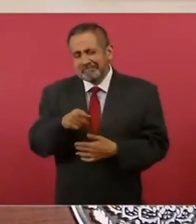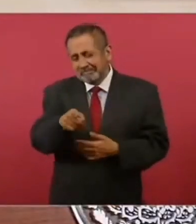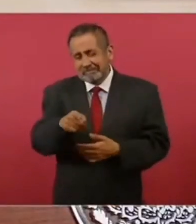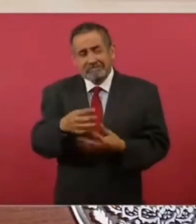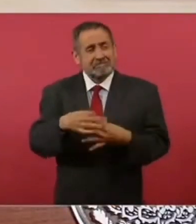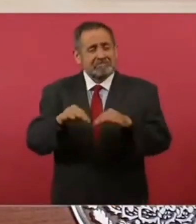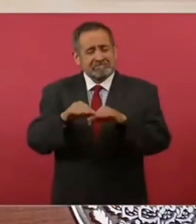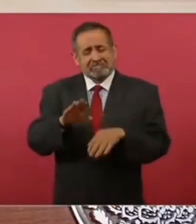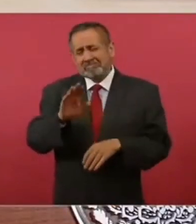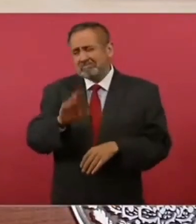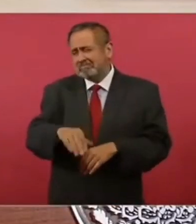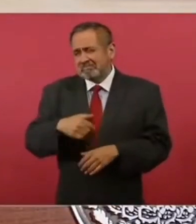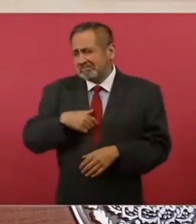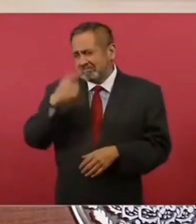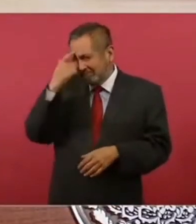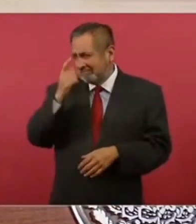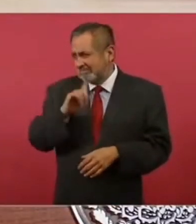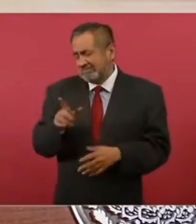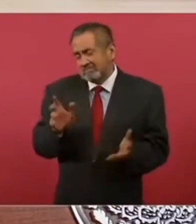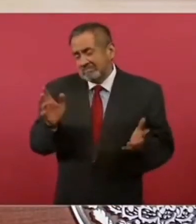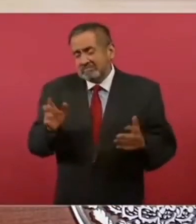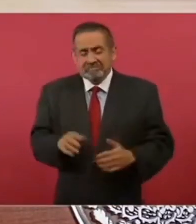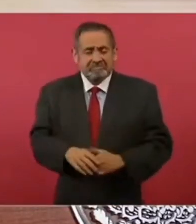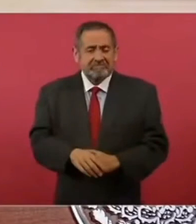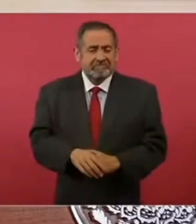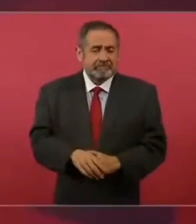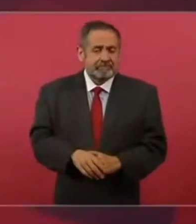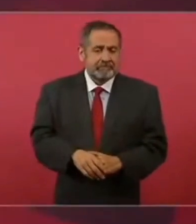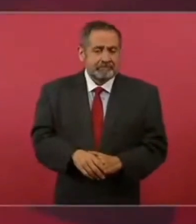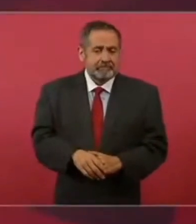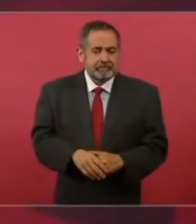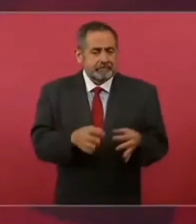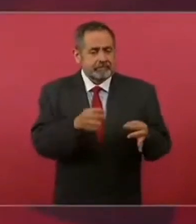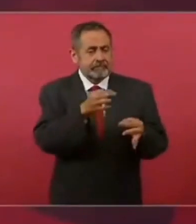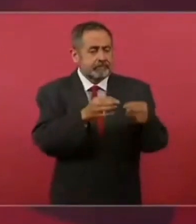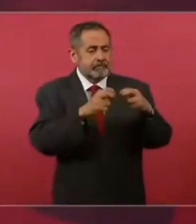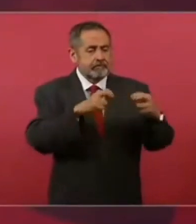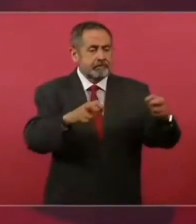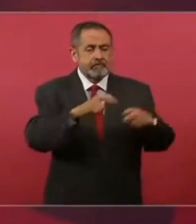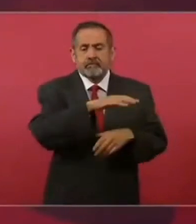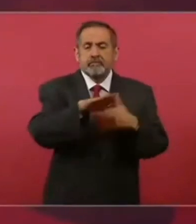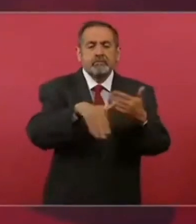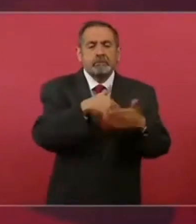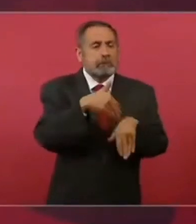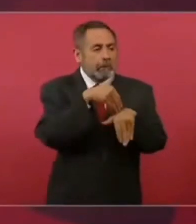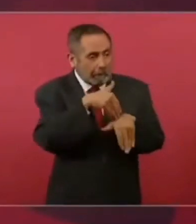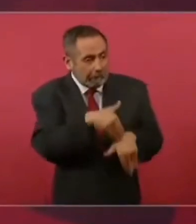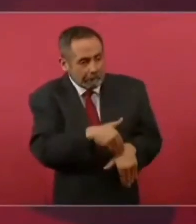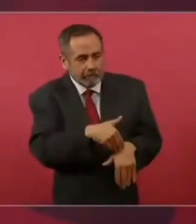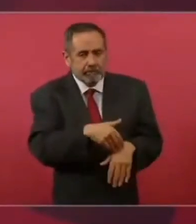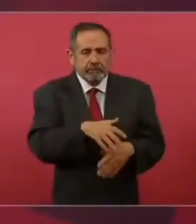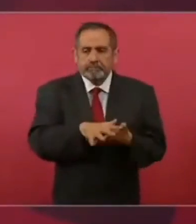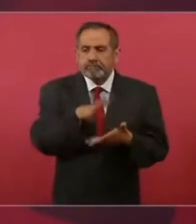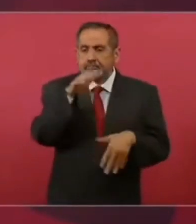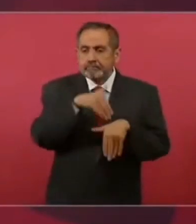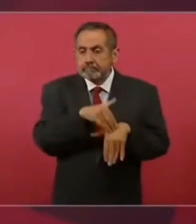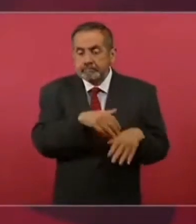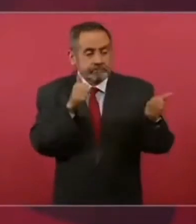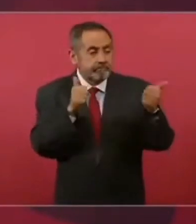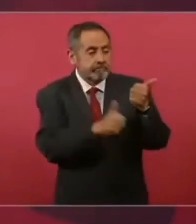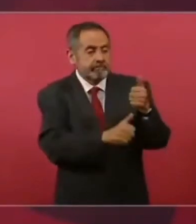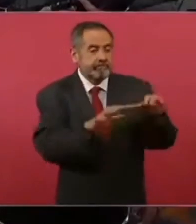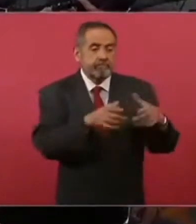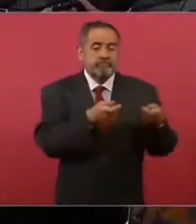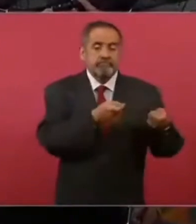nota este los ministros están alineados O sea la mayoría al bloque